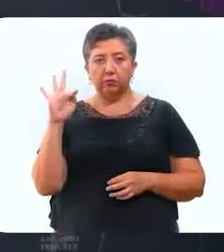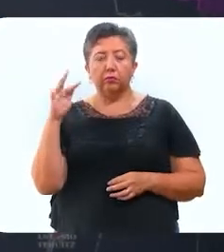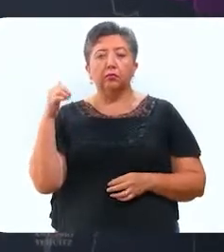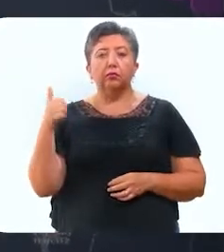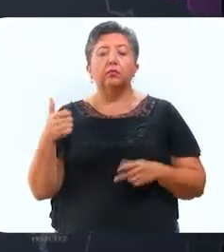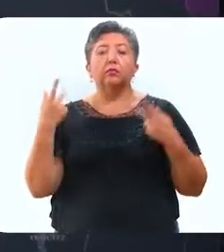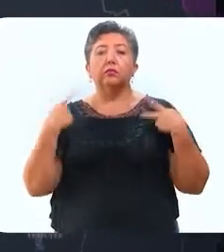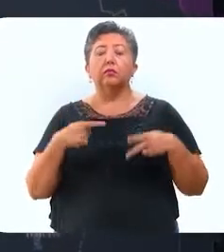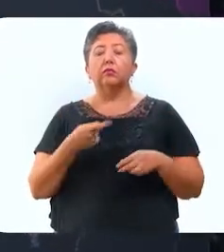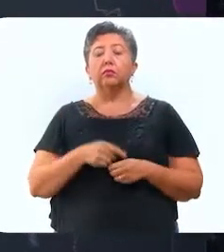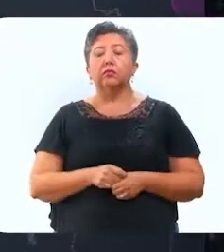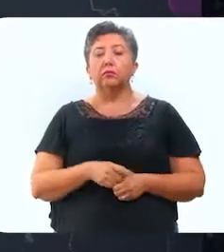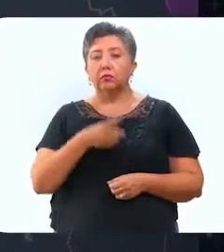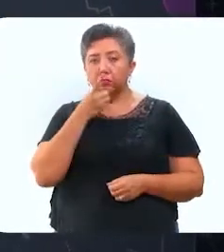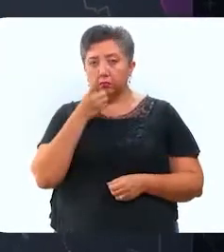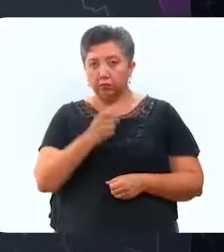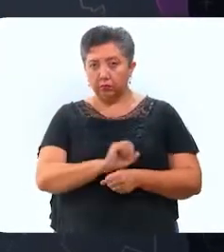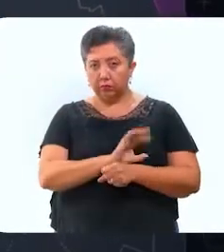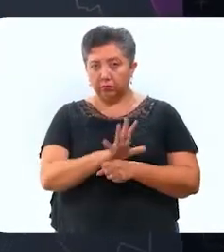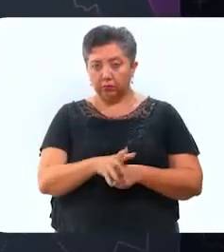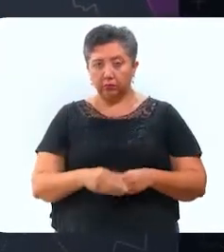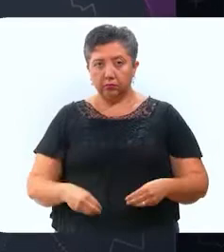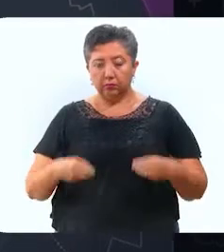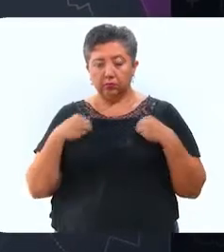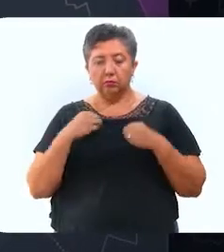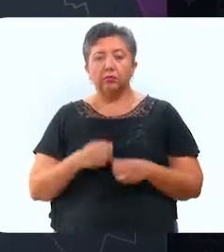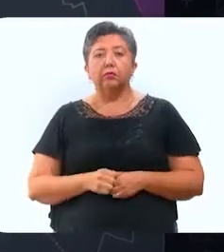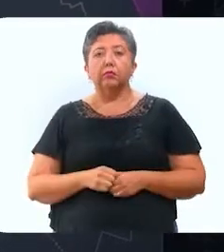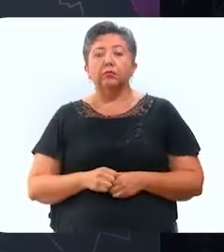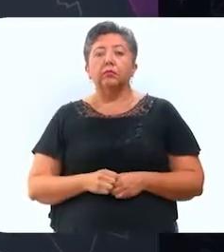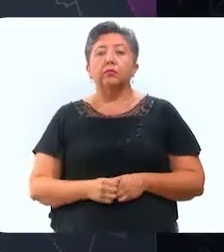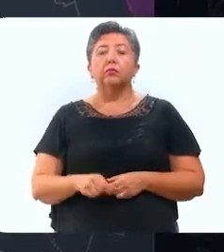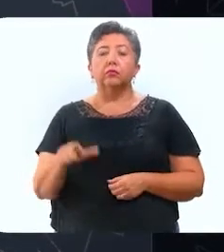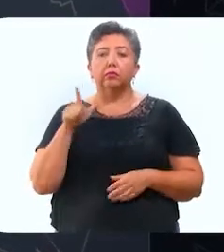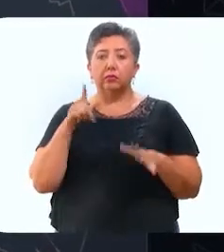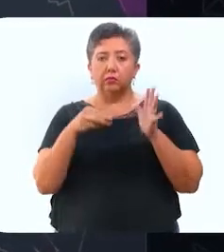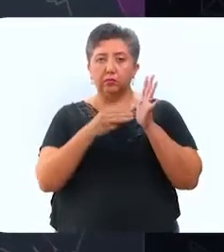68.546 personas contagiadas de coronavirus que viven en